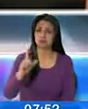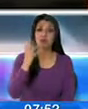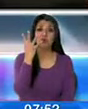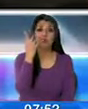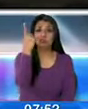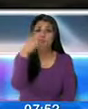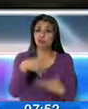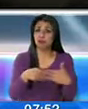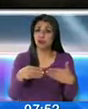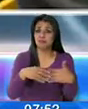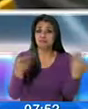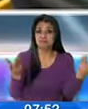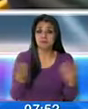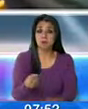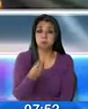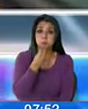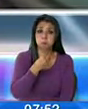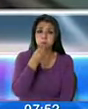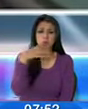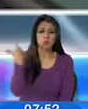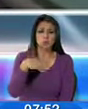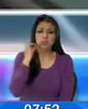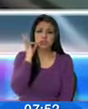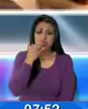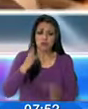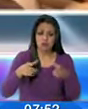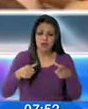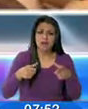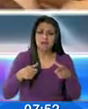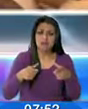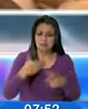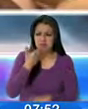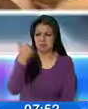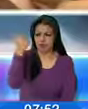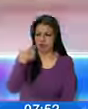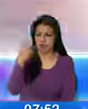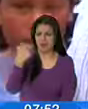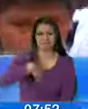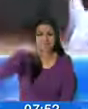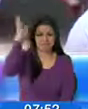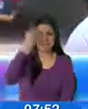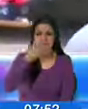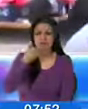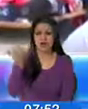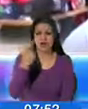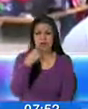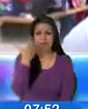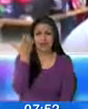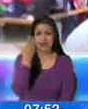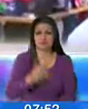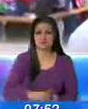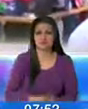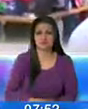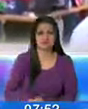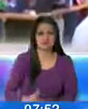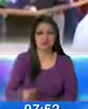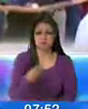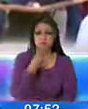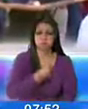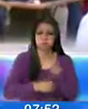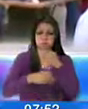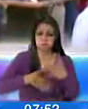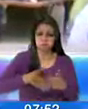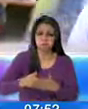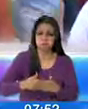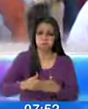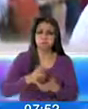$4 o $1, pero tortillitas grandes. Mejor que un pan. Ah, claro, con esta es suficiente. Y tiene muchos clientes y